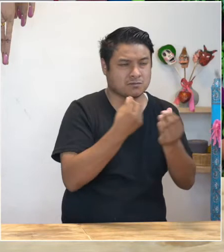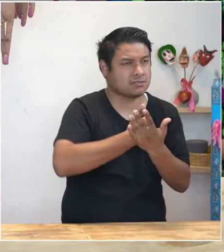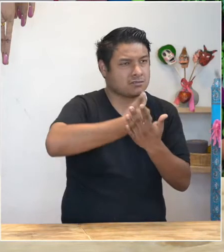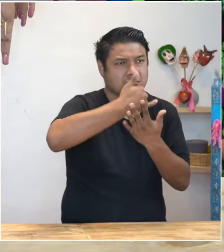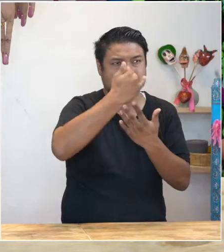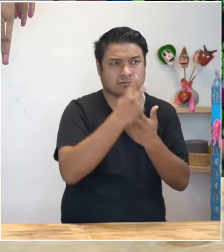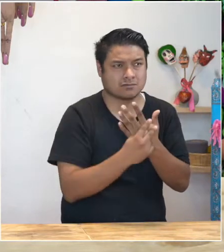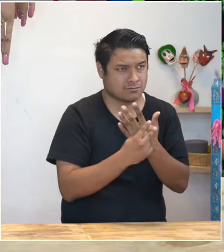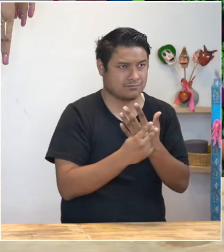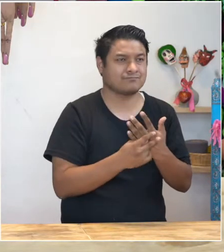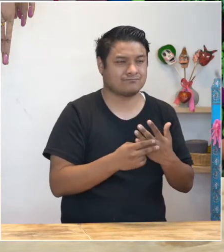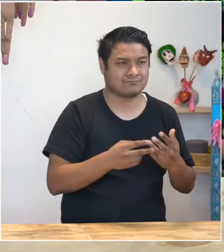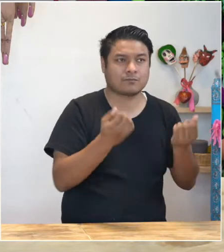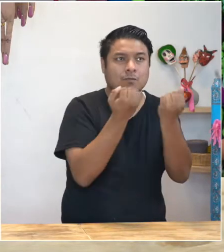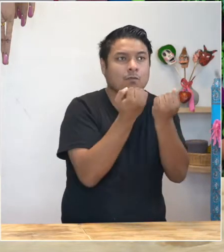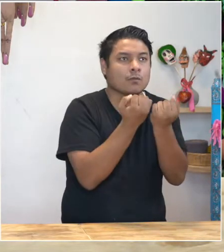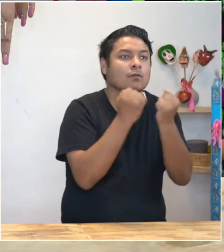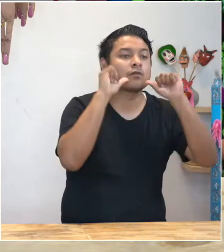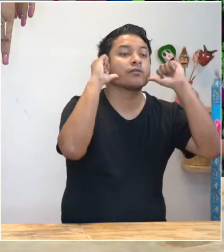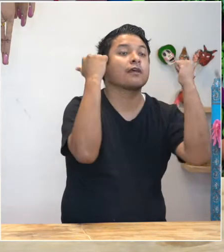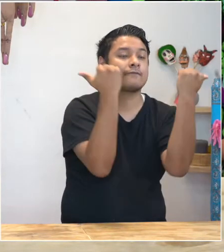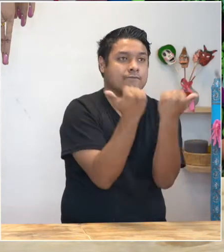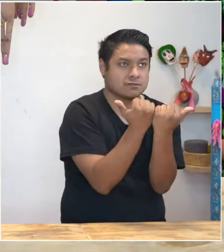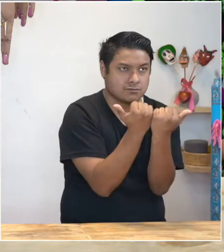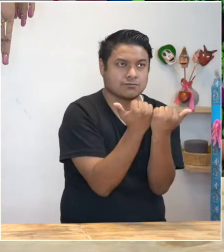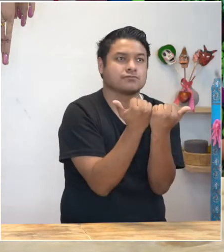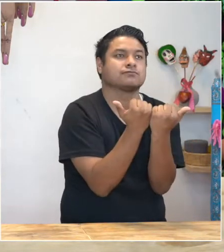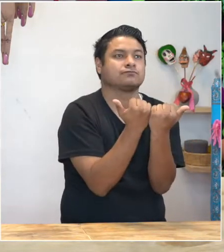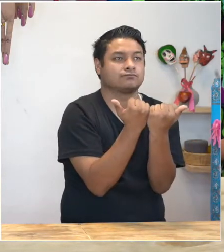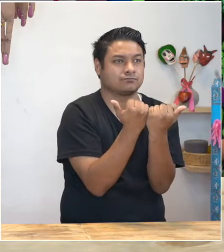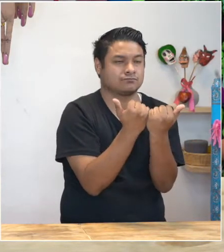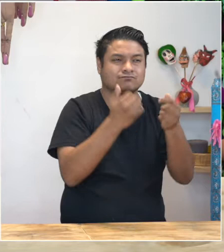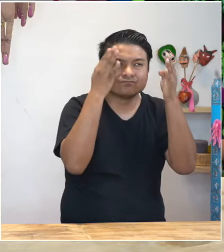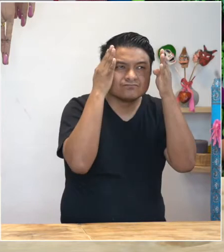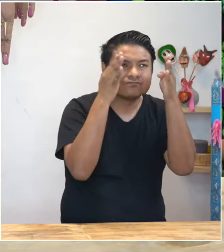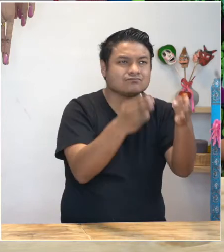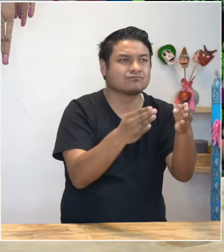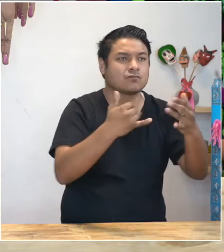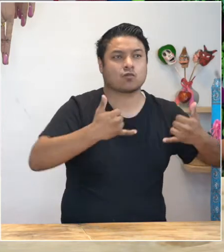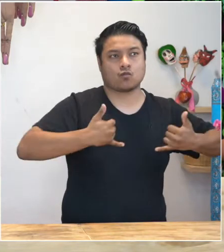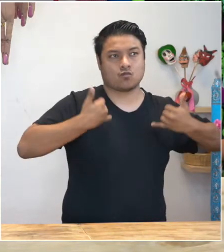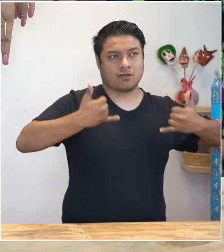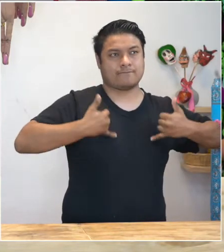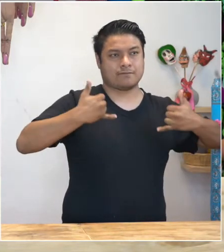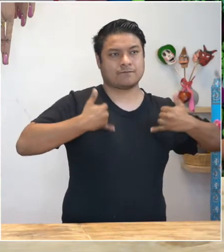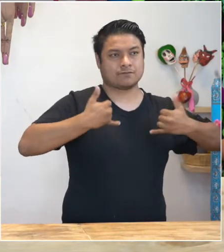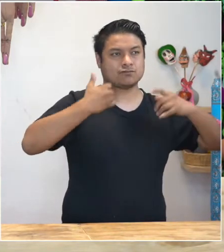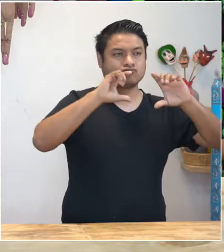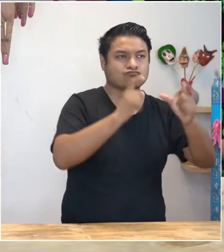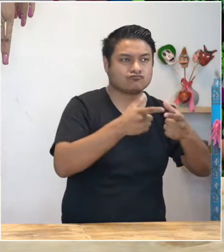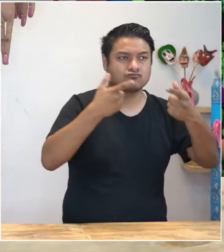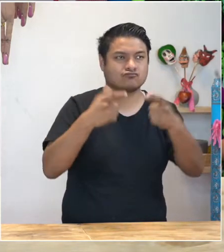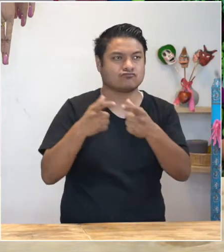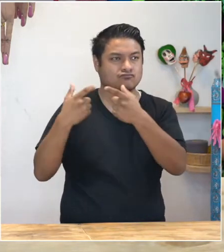fueran parte de estos proyectos sociales, que comenzaran a hacer la diferencia con esa energía, con esa chispa que